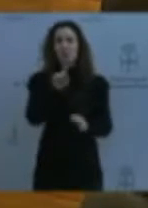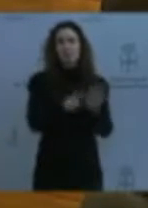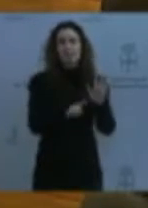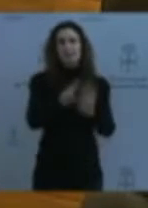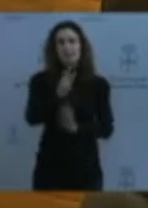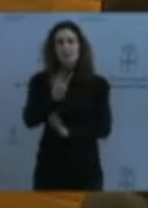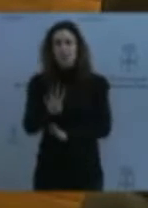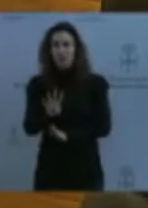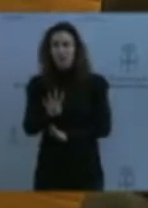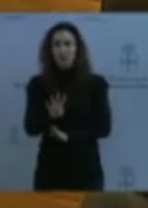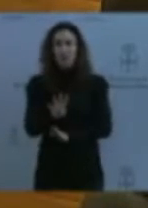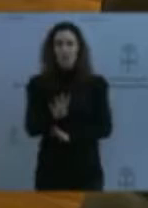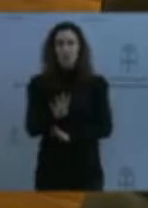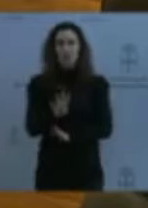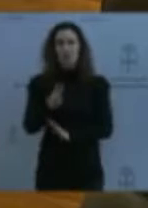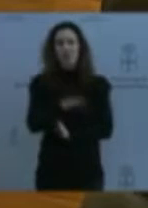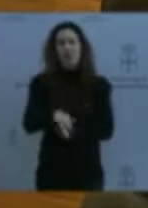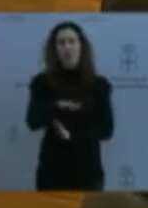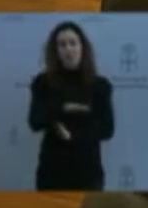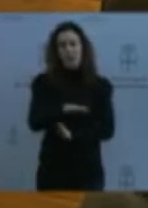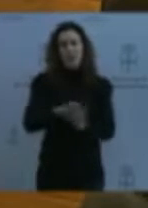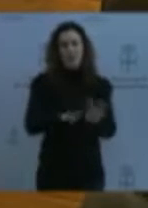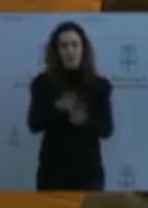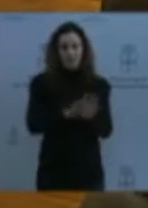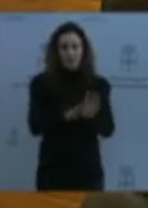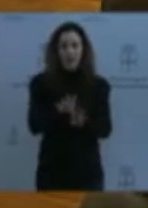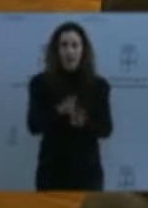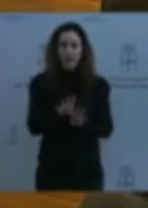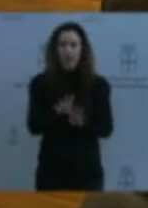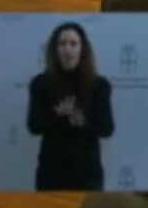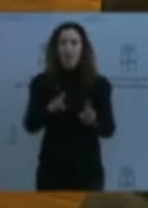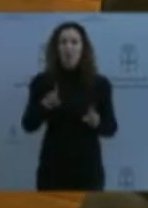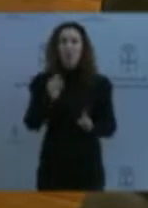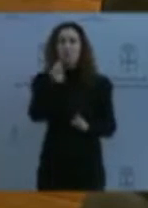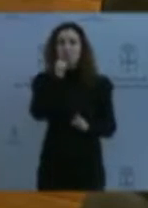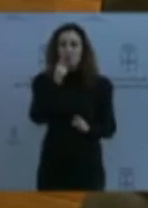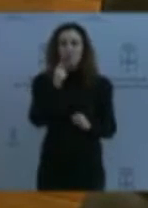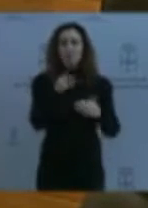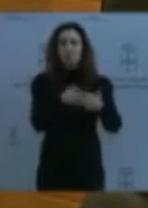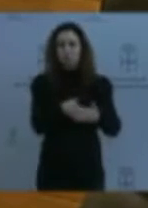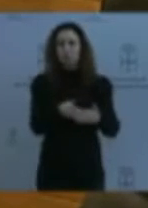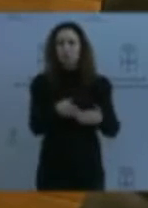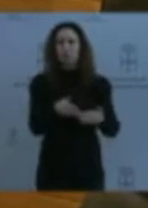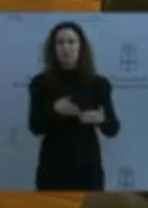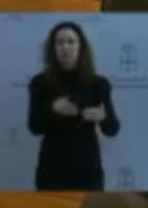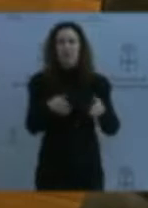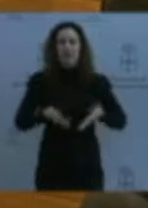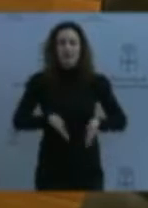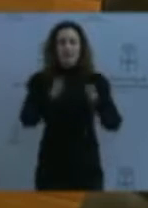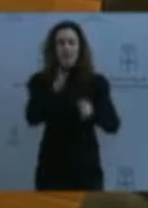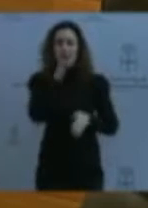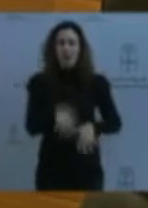Turón incomunicados, caminos y carreteras como las de la Faidasa se habían transformado en ríos. Esto ocurría además en muchos